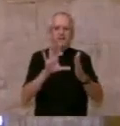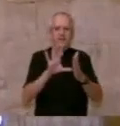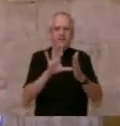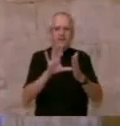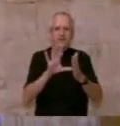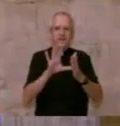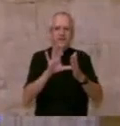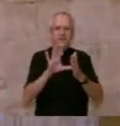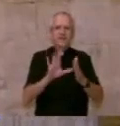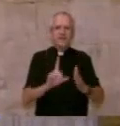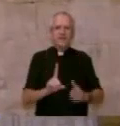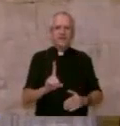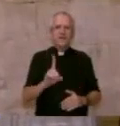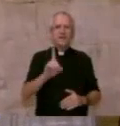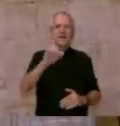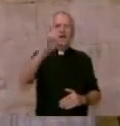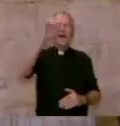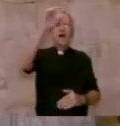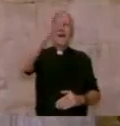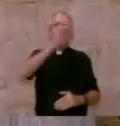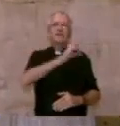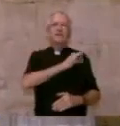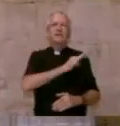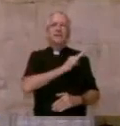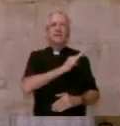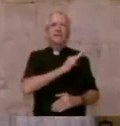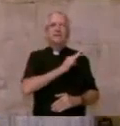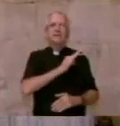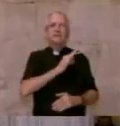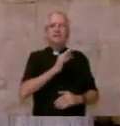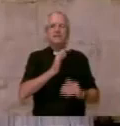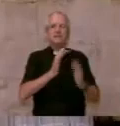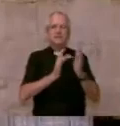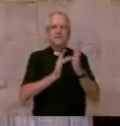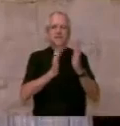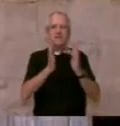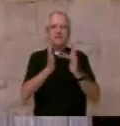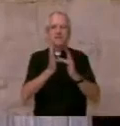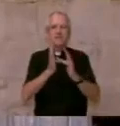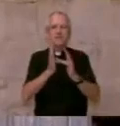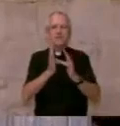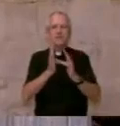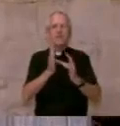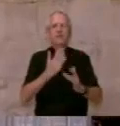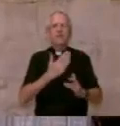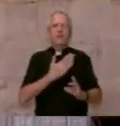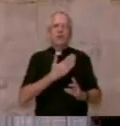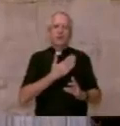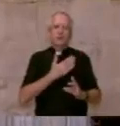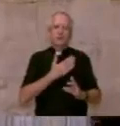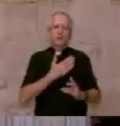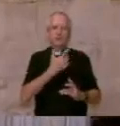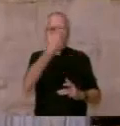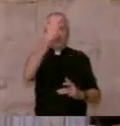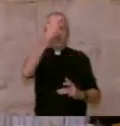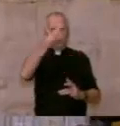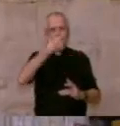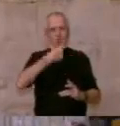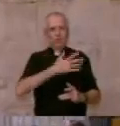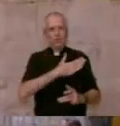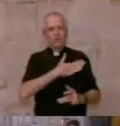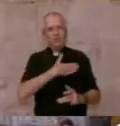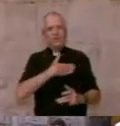trapezoidal. La iglesia, como vemos en estas imágenes, es de planta basilical con tres naves, ábside